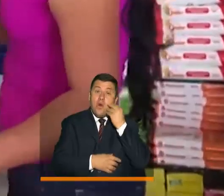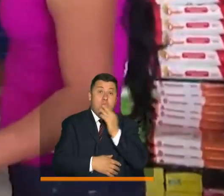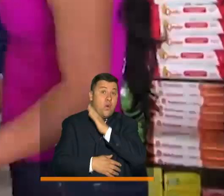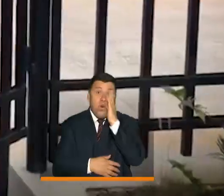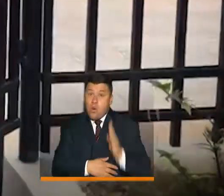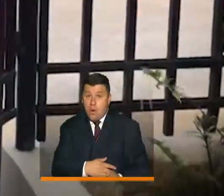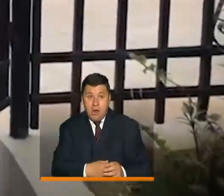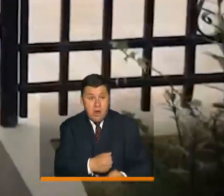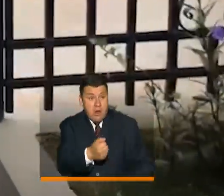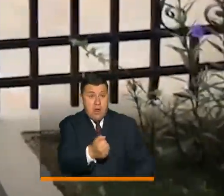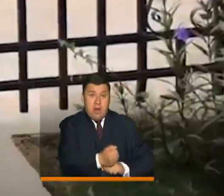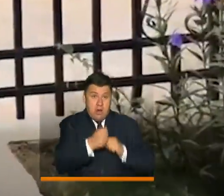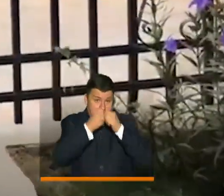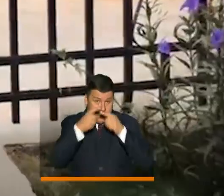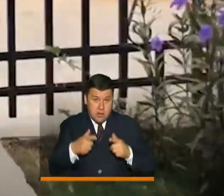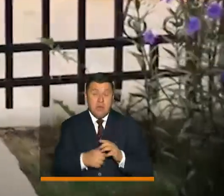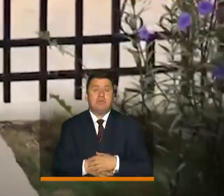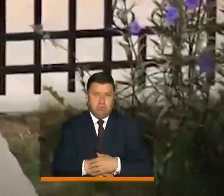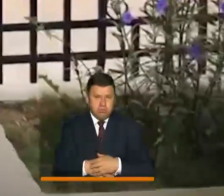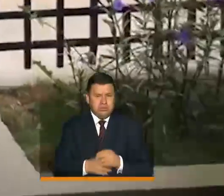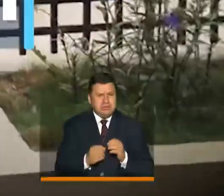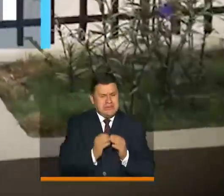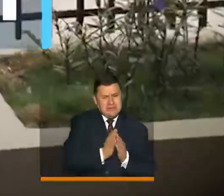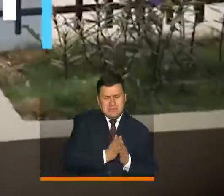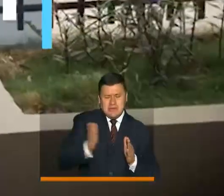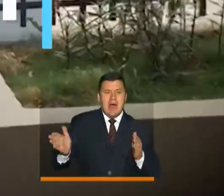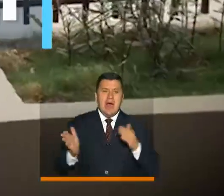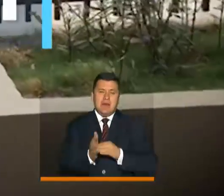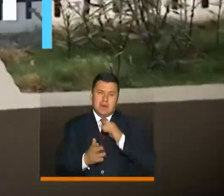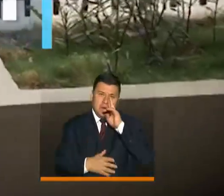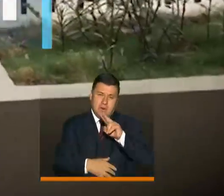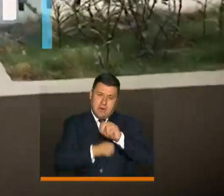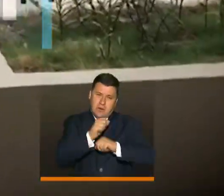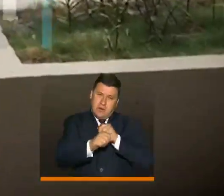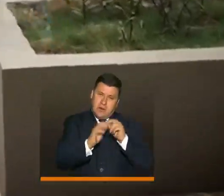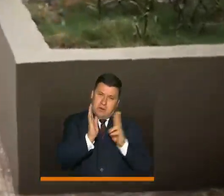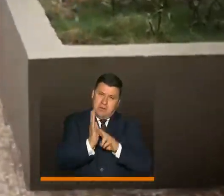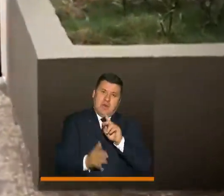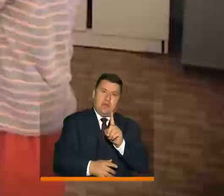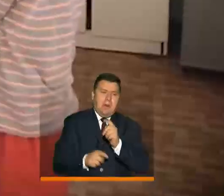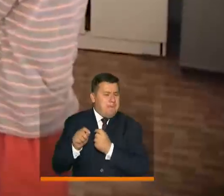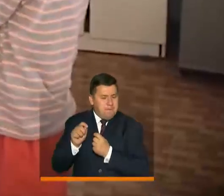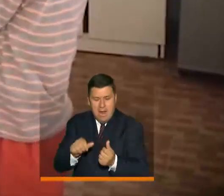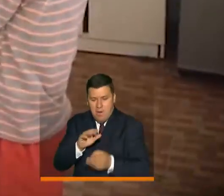habían recibido apoyos del Estado, se extenderá hasta junio del año 2021.